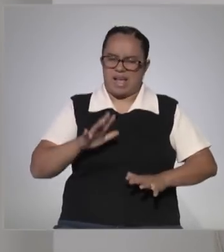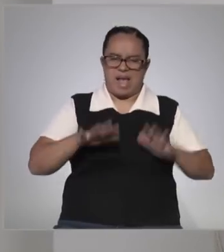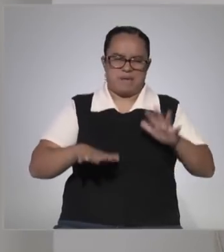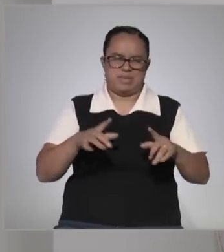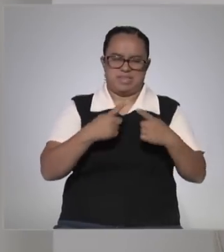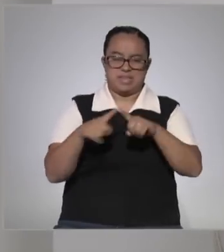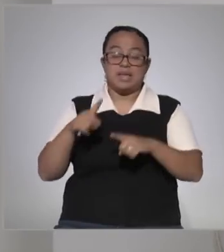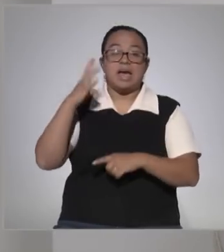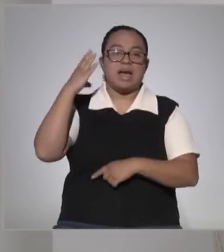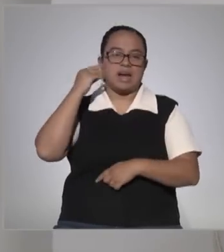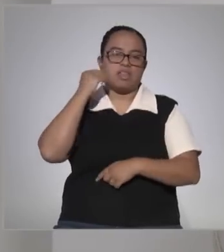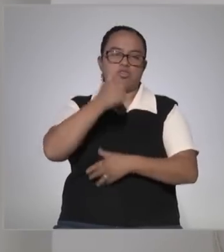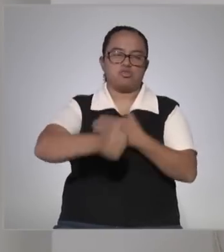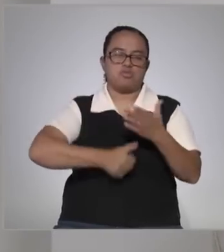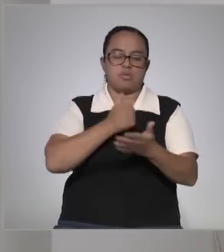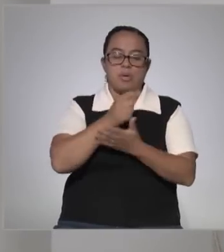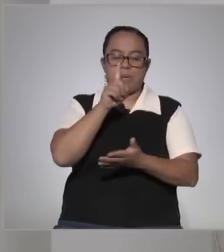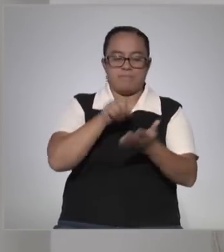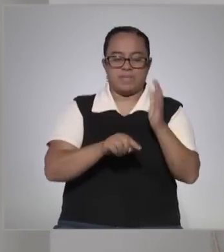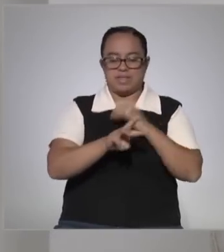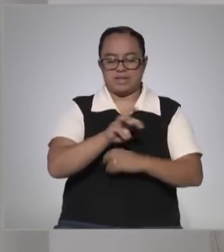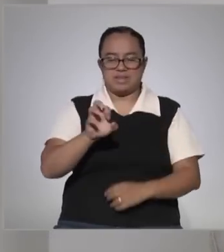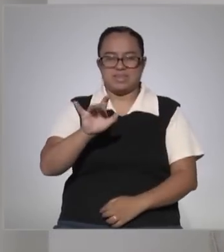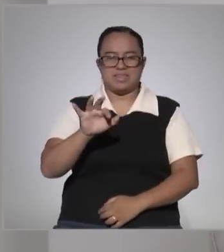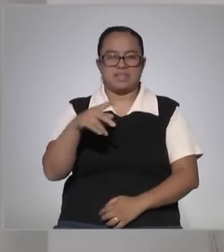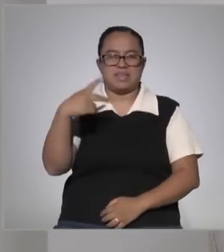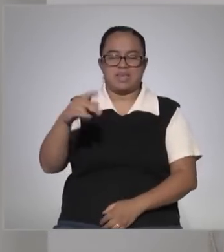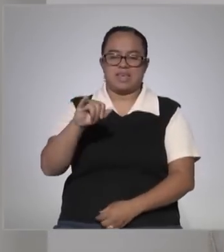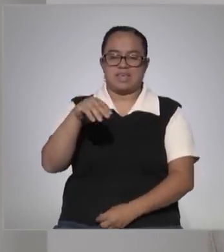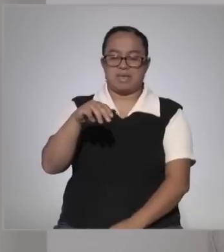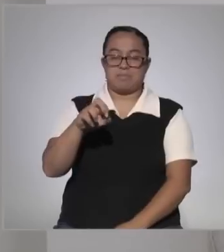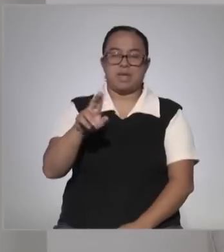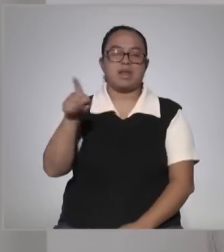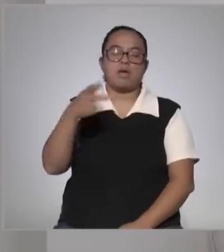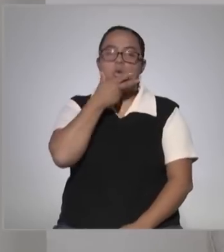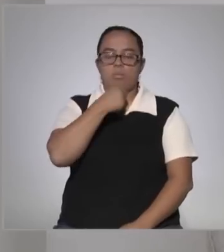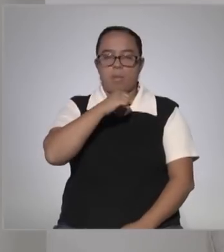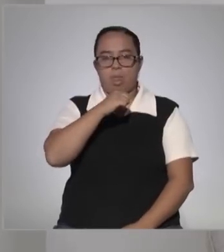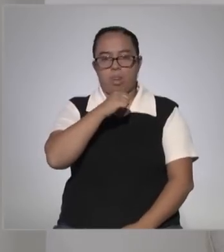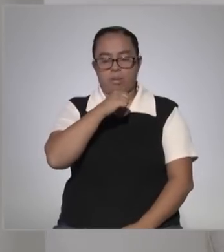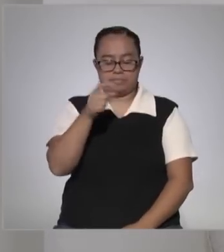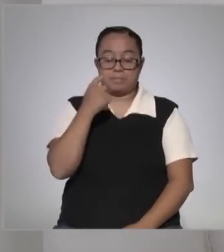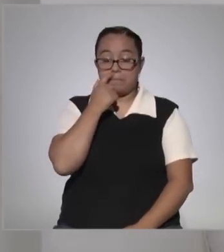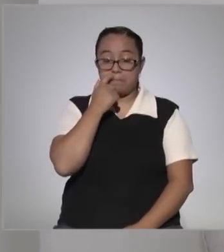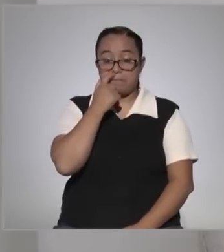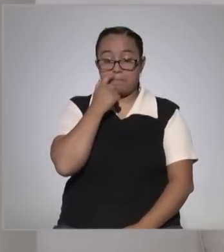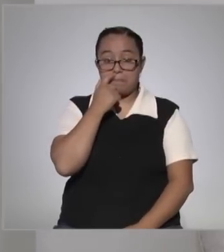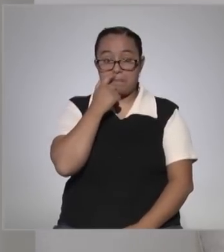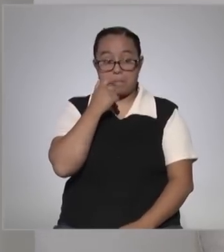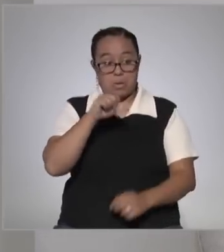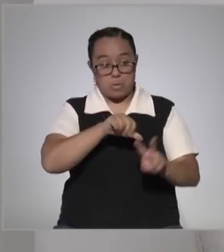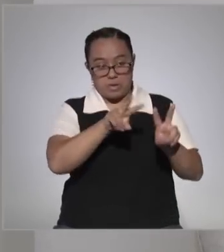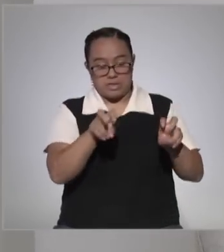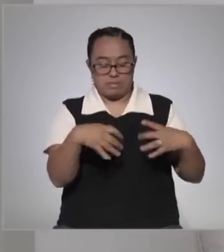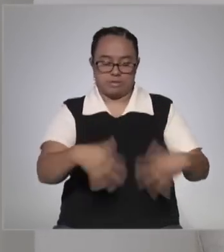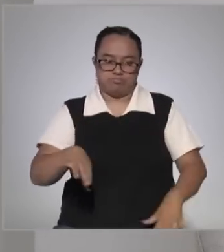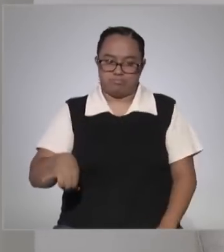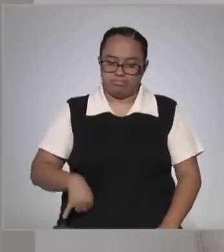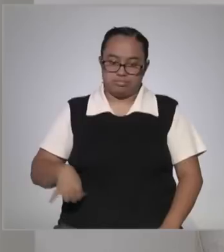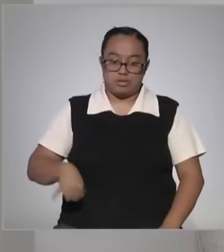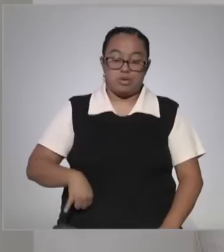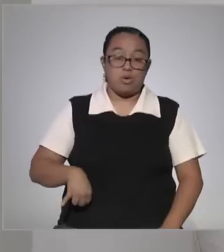en Radio Ciudadana en el 1350 del IMER. Juan Antonio, bienvenido. Un temazo el día de hoy. Así es. Esperamos